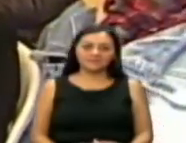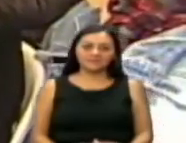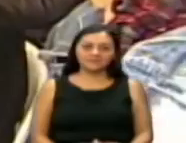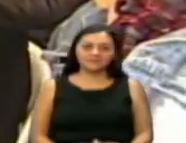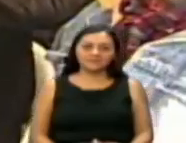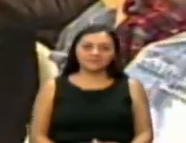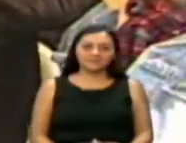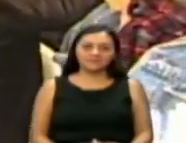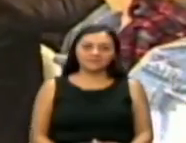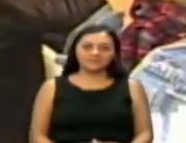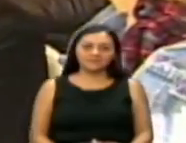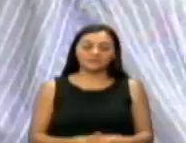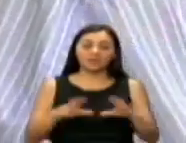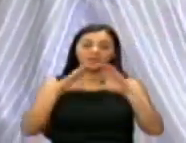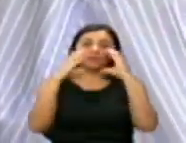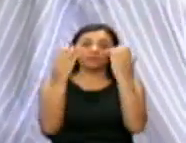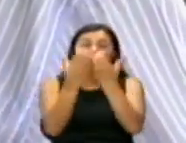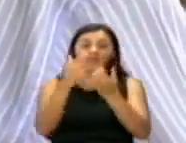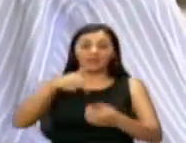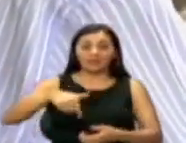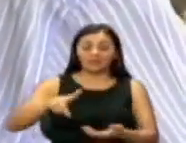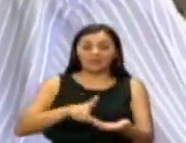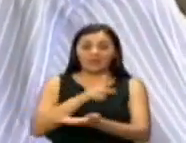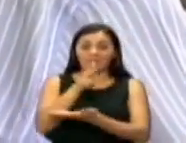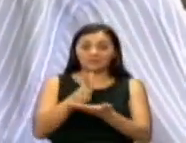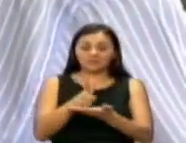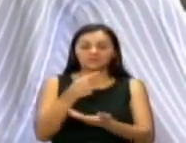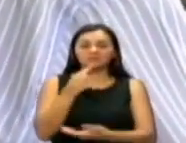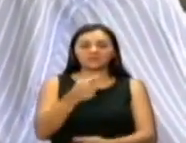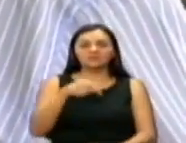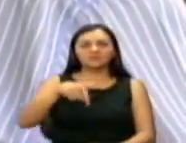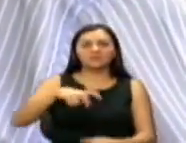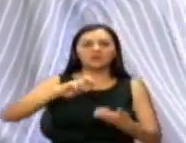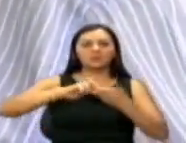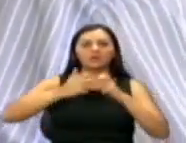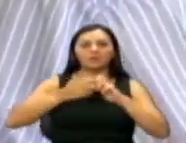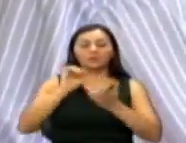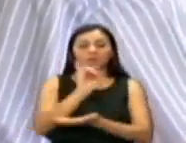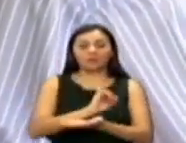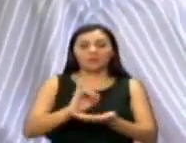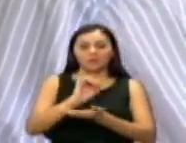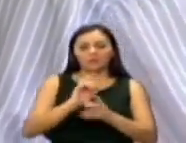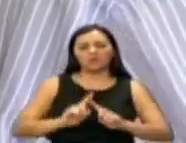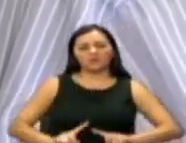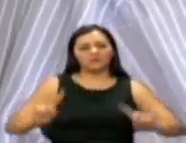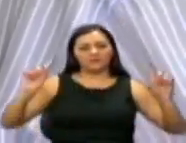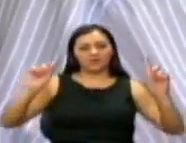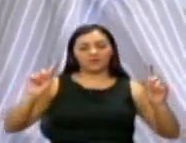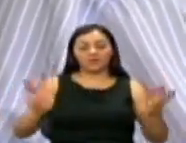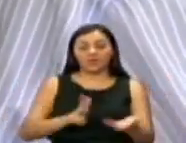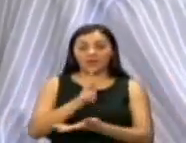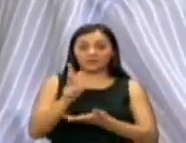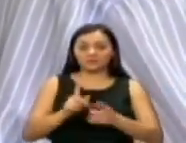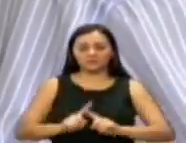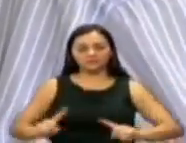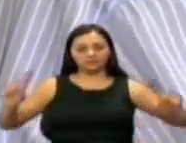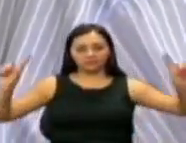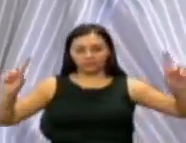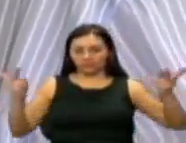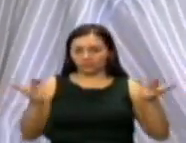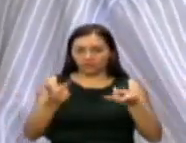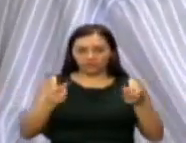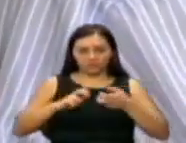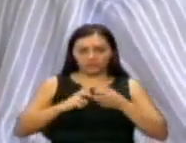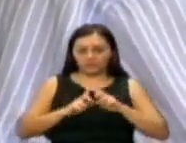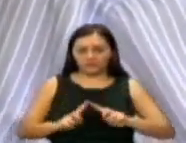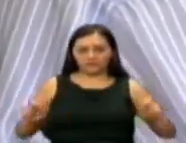el Comité Cívico de la provincia del Carchi ha manifestado que los problemas de Imbabura son diferentes, obviamente, de los problemas de la provincia del Carchi, que